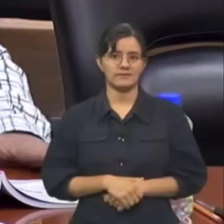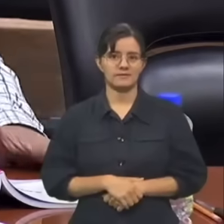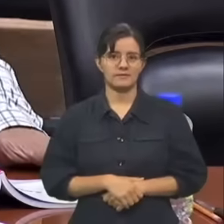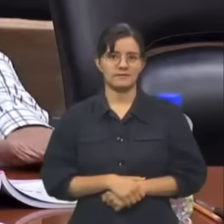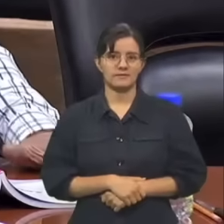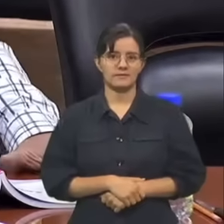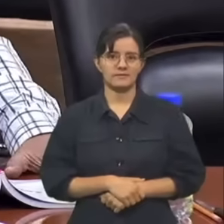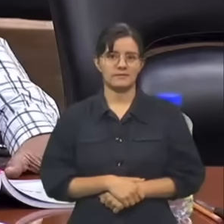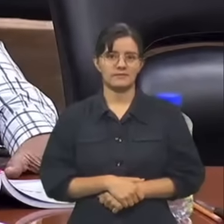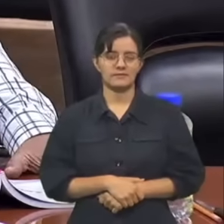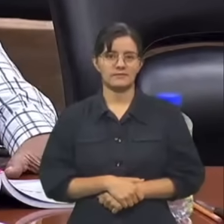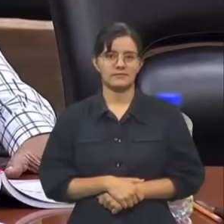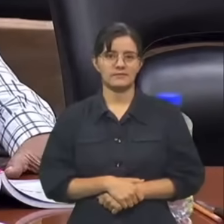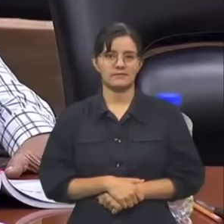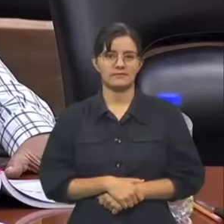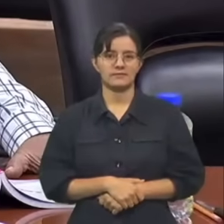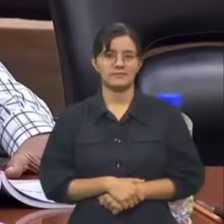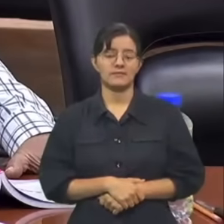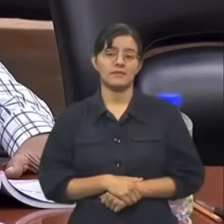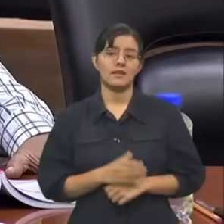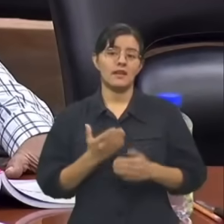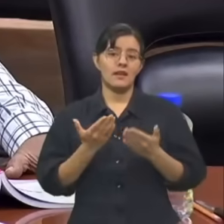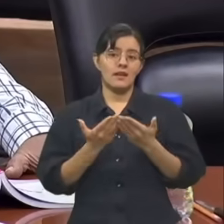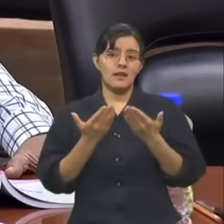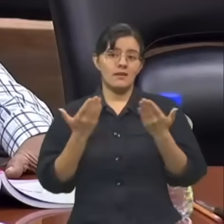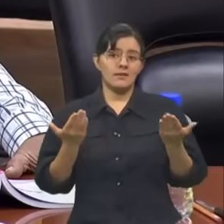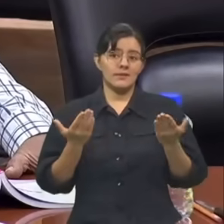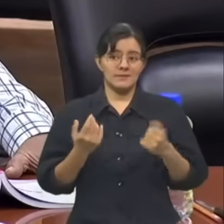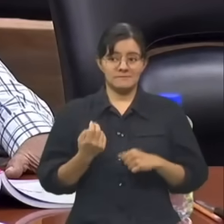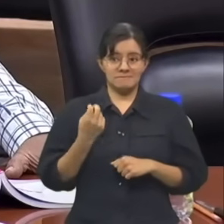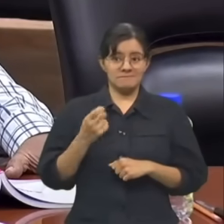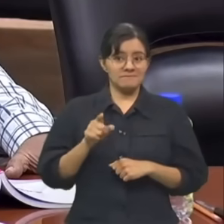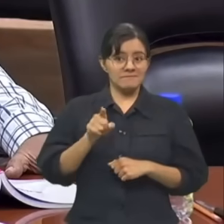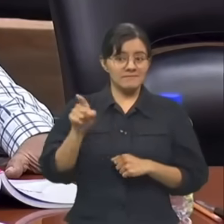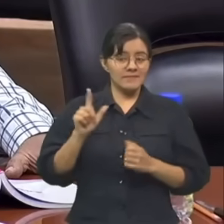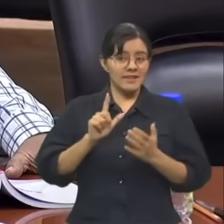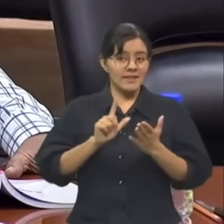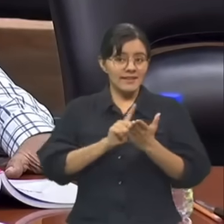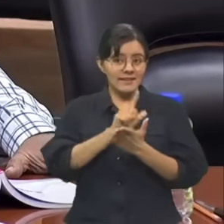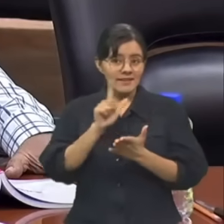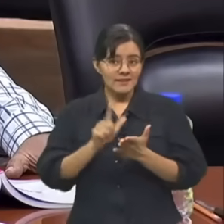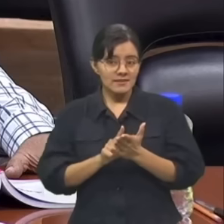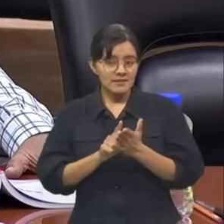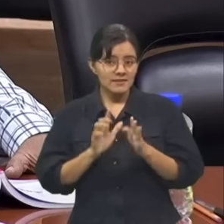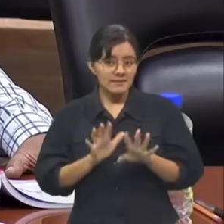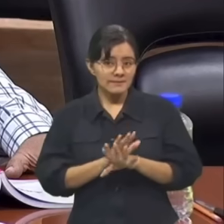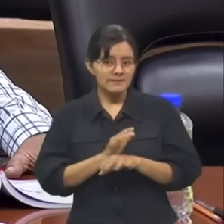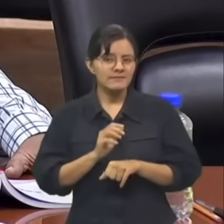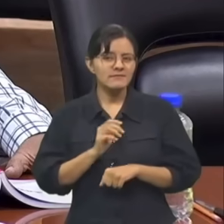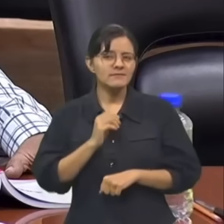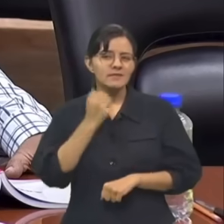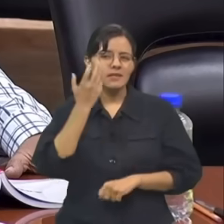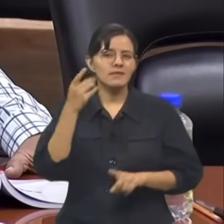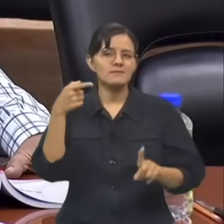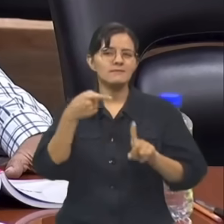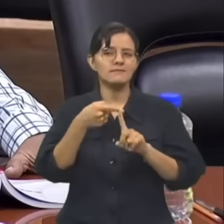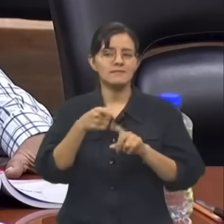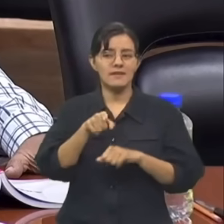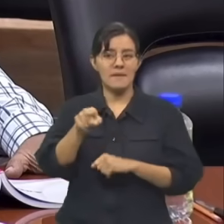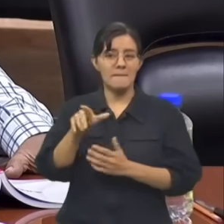procesos ahora con esa reforma lo que se pretende es que una mayoría electoral sea podere